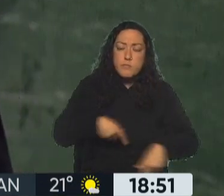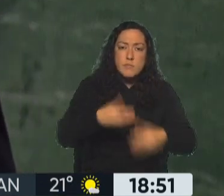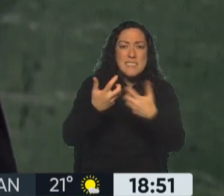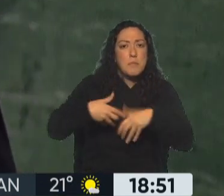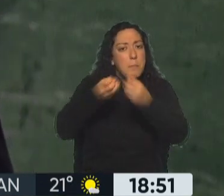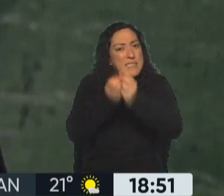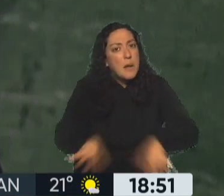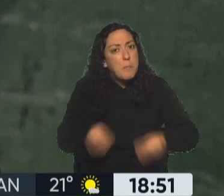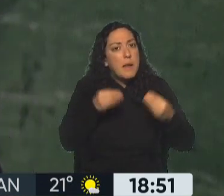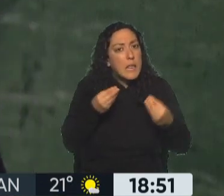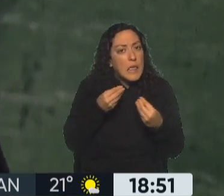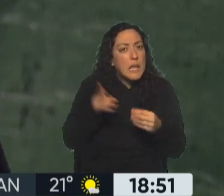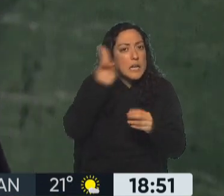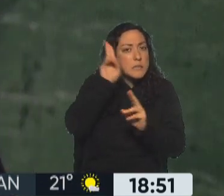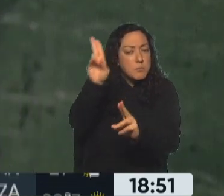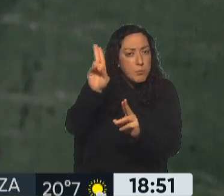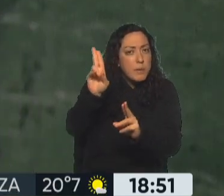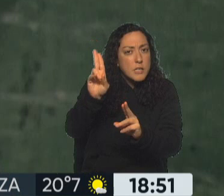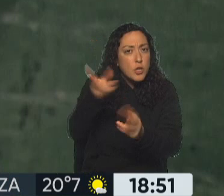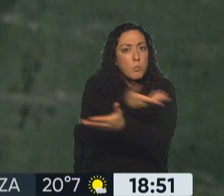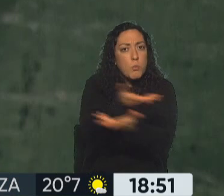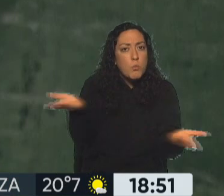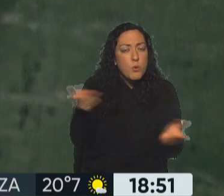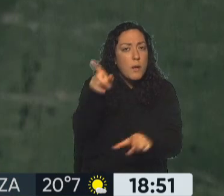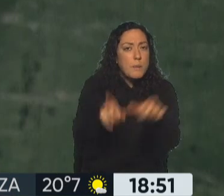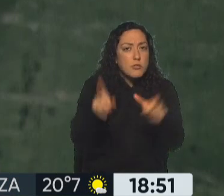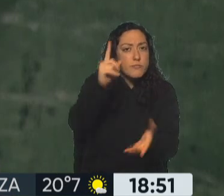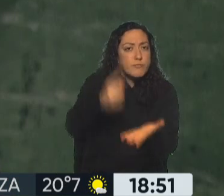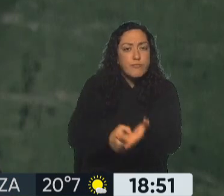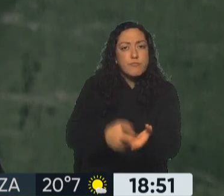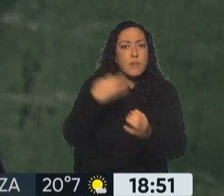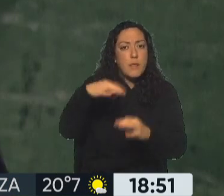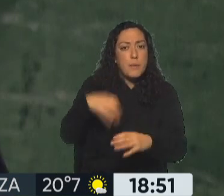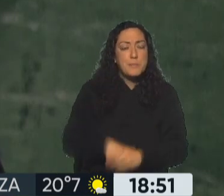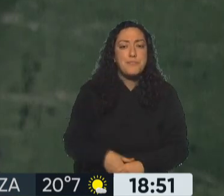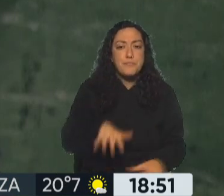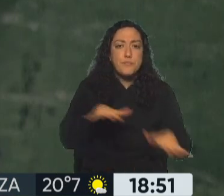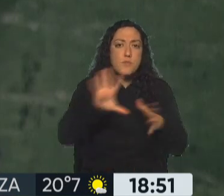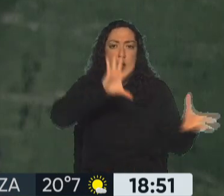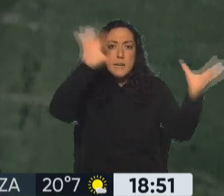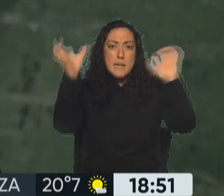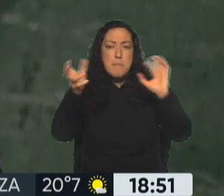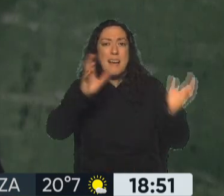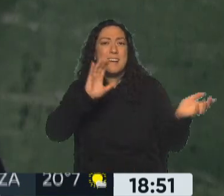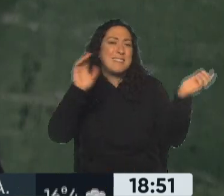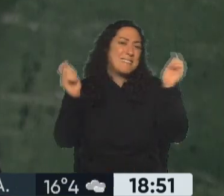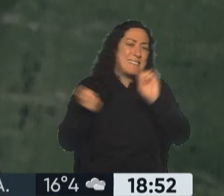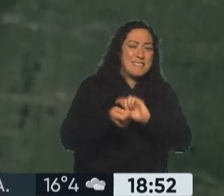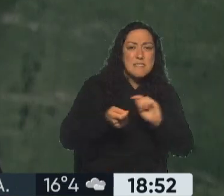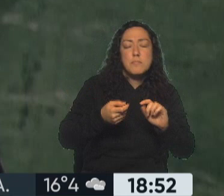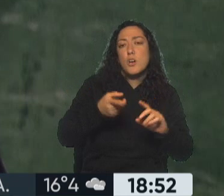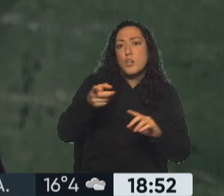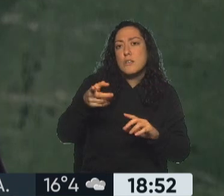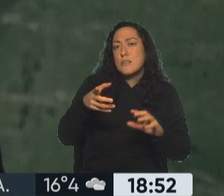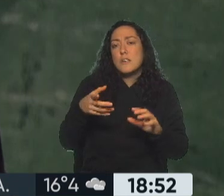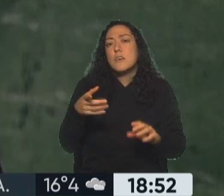que garanticen el respeto al veredicto popular. La crisis climática es una realidad que ha